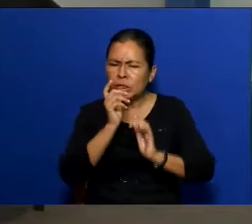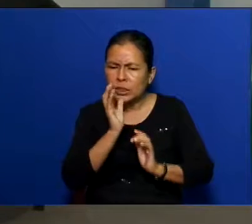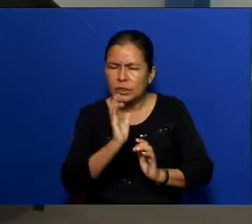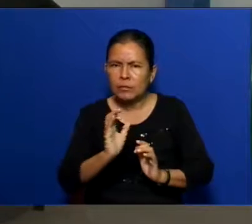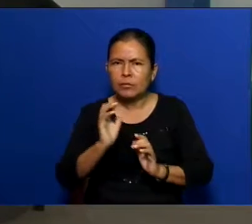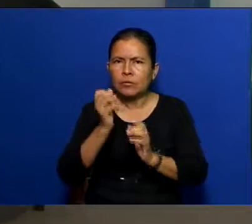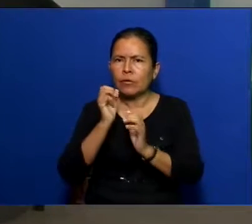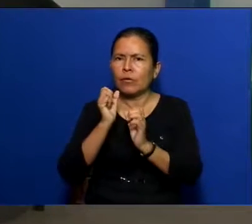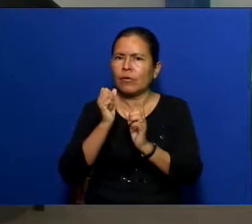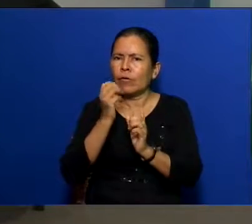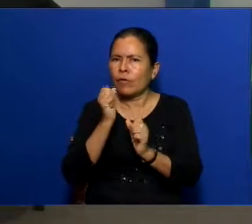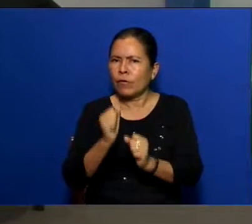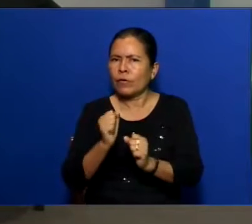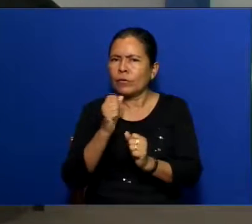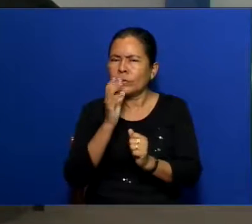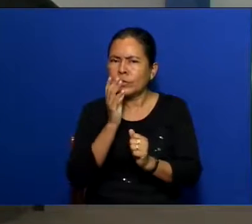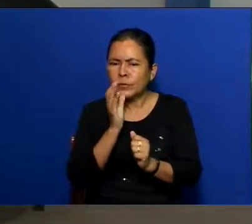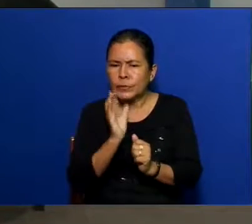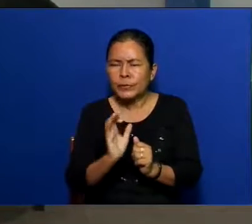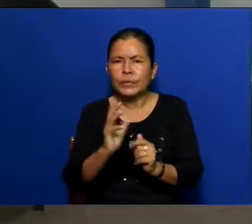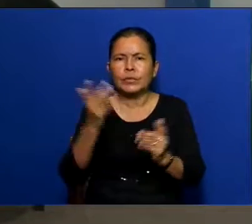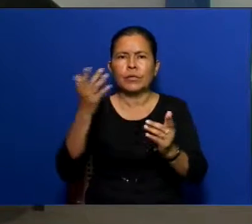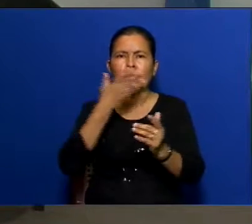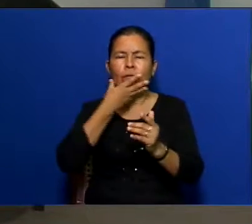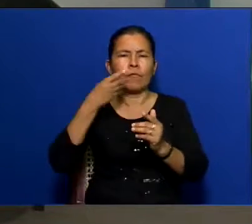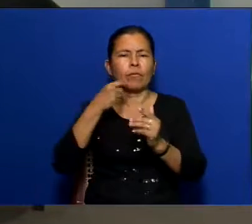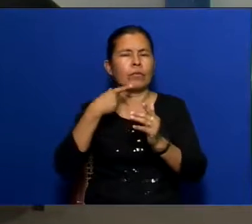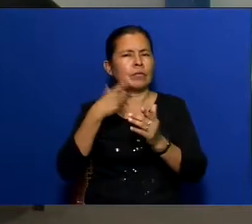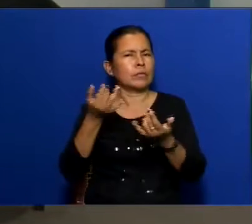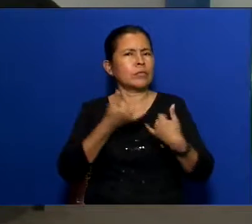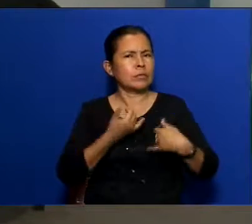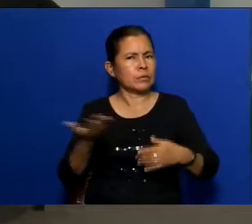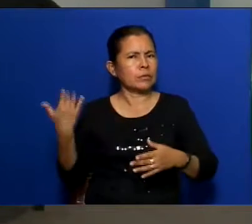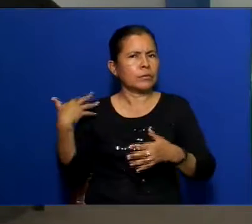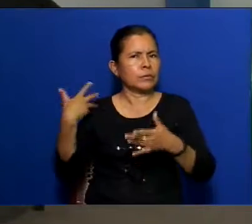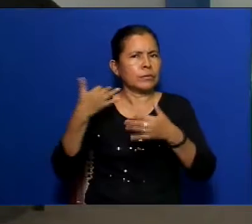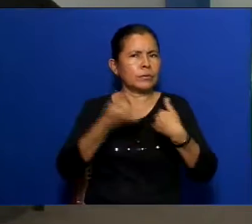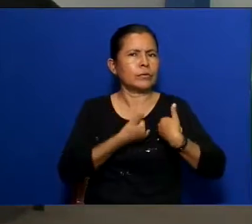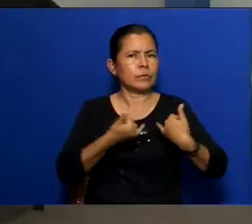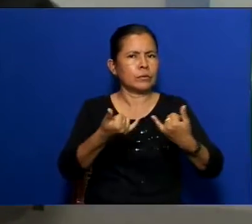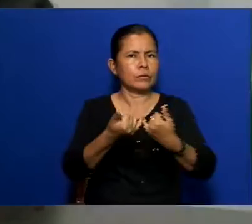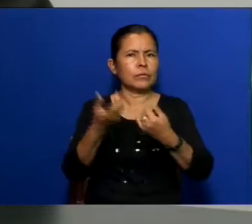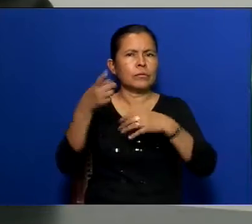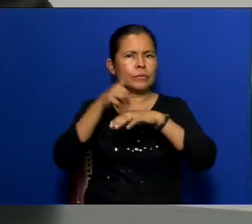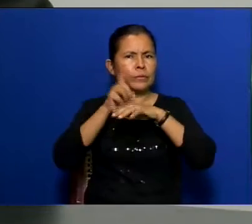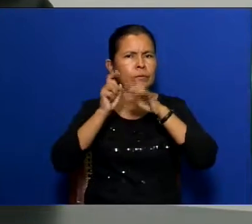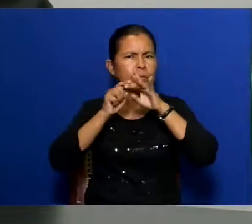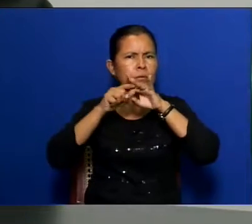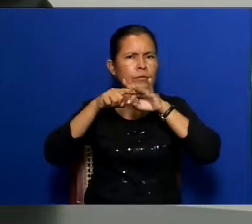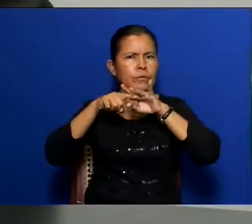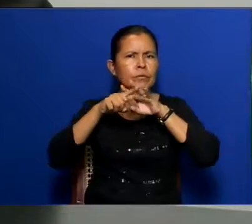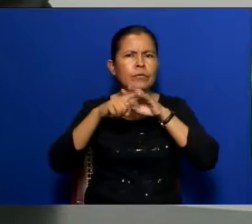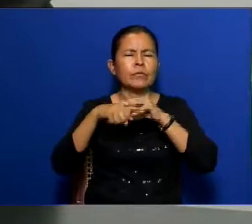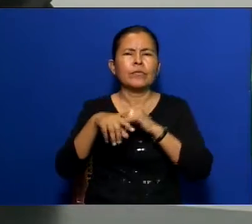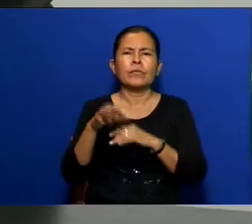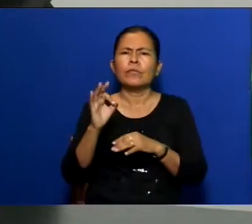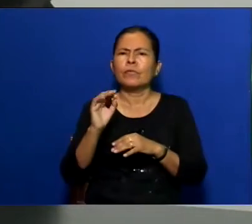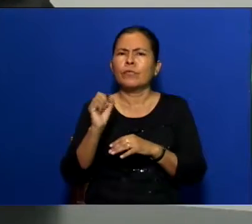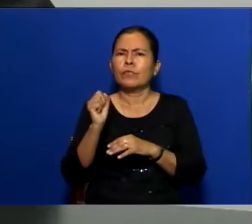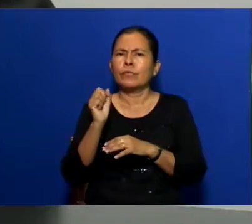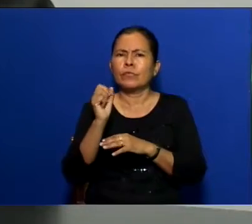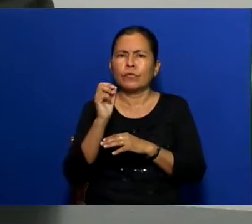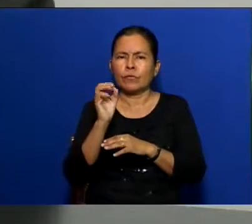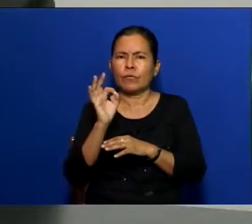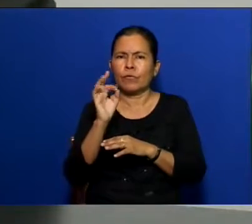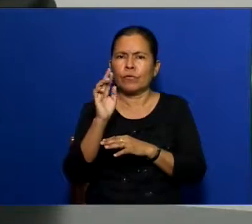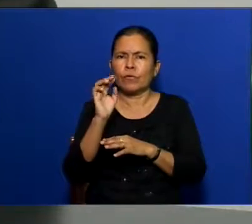sido algo que el Instituto de Medicina Legal ha venido realizando. Lo que pasa es que ahora lo realizamos en mejores condiciones, con personal